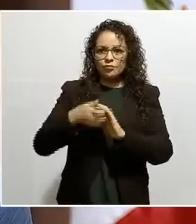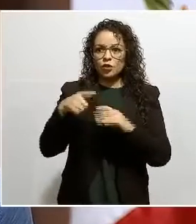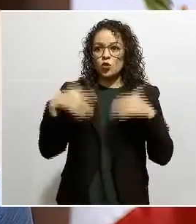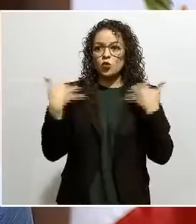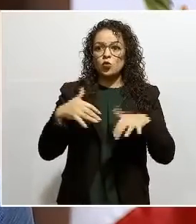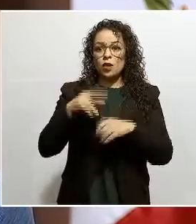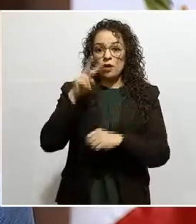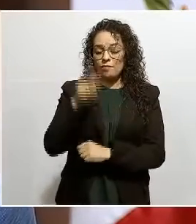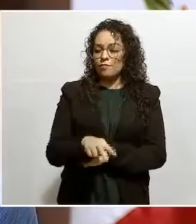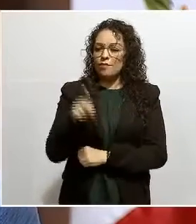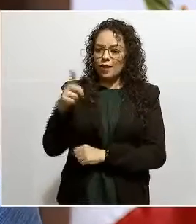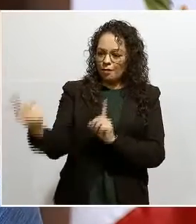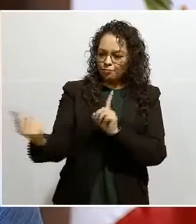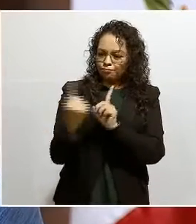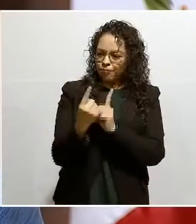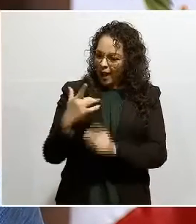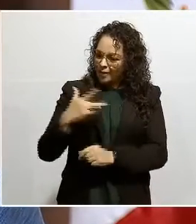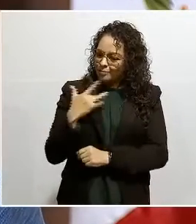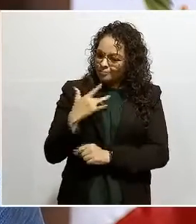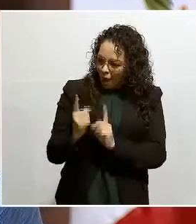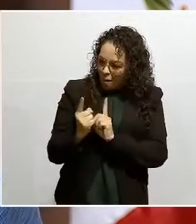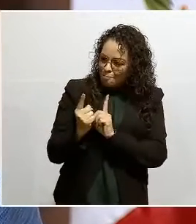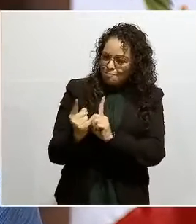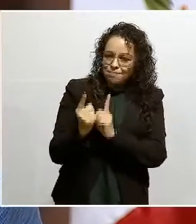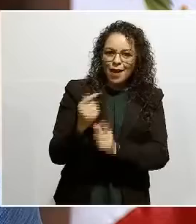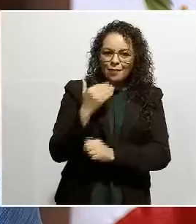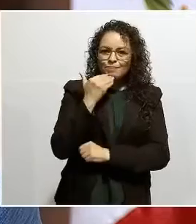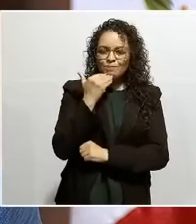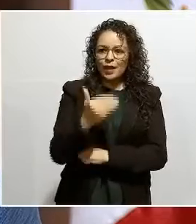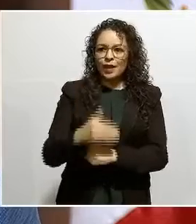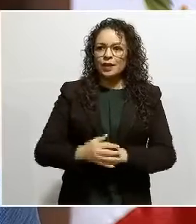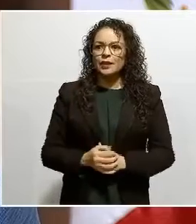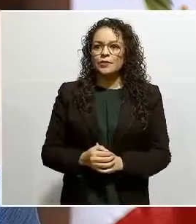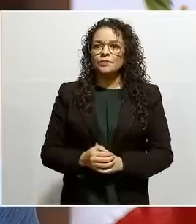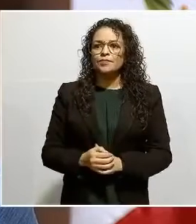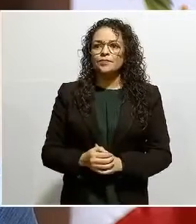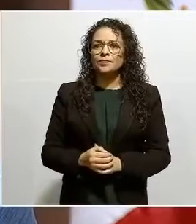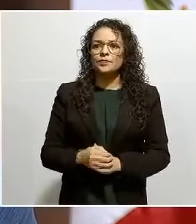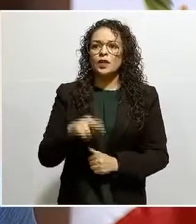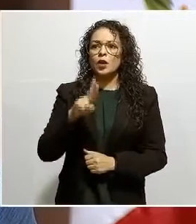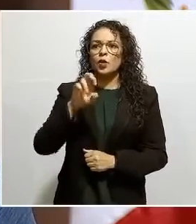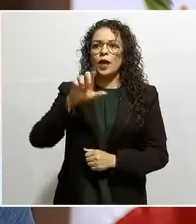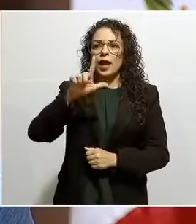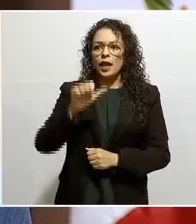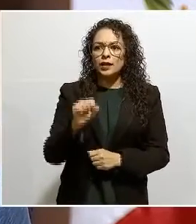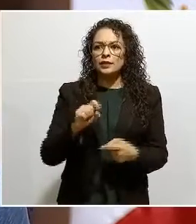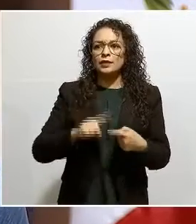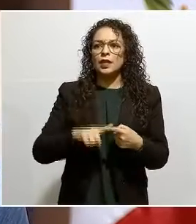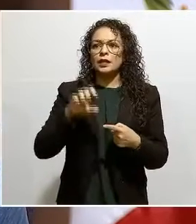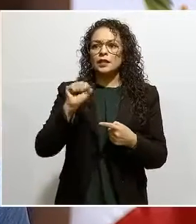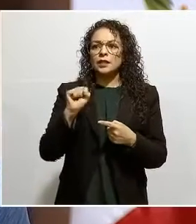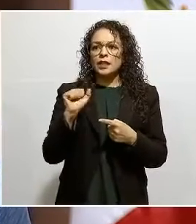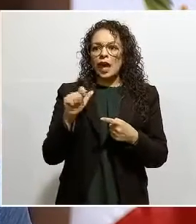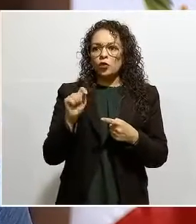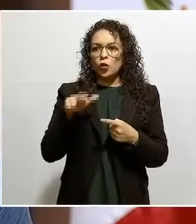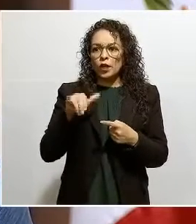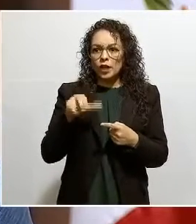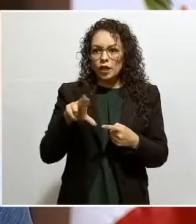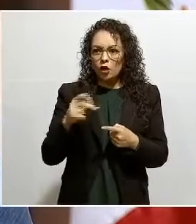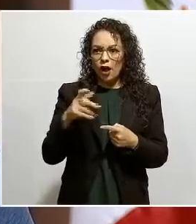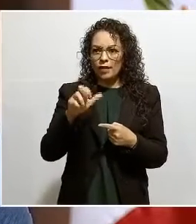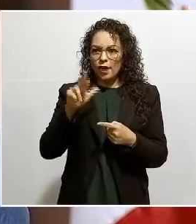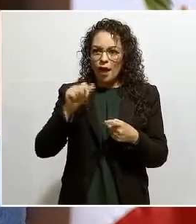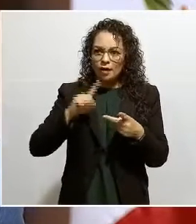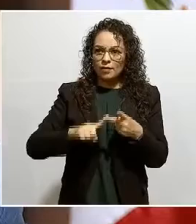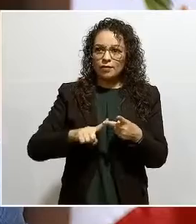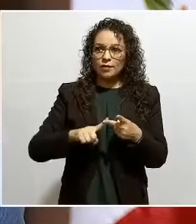enorme identificación. Varias obras de Guayasamín, Nauviolín, Ruelas, Saturnino Herrán. Una